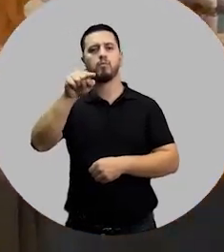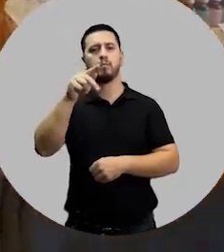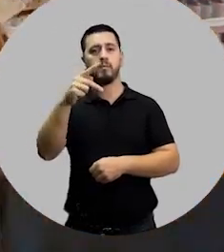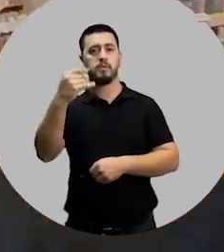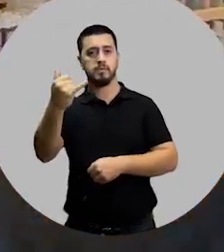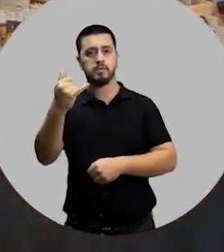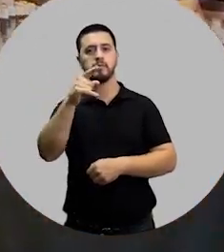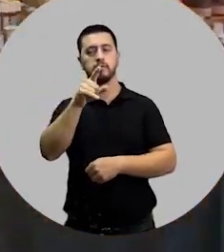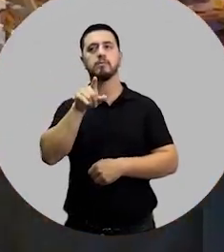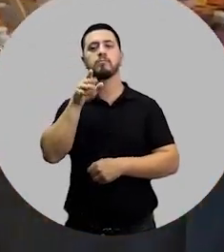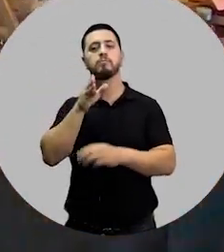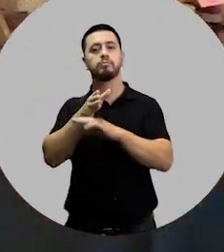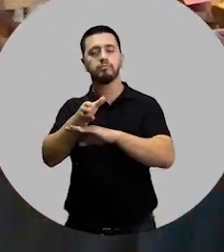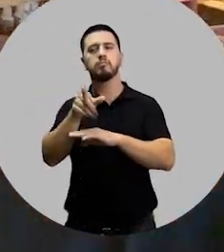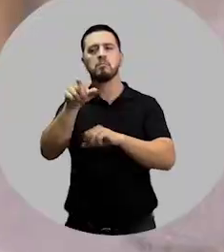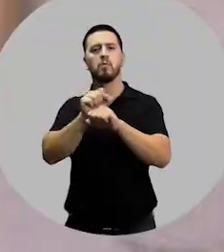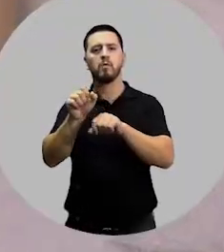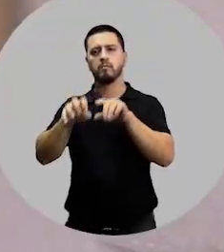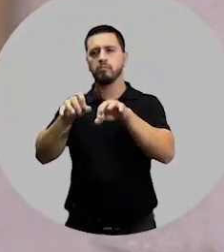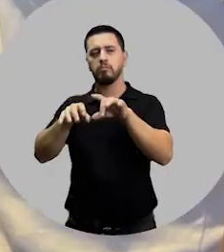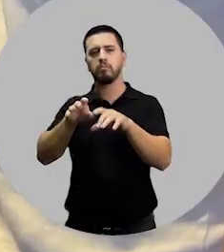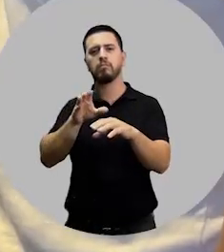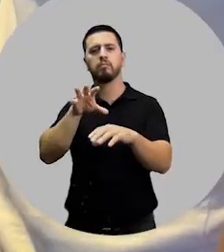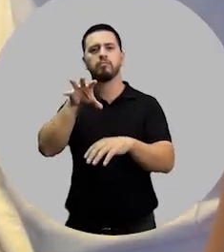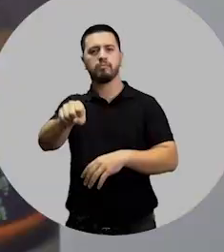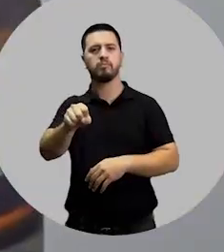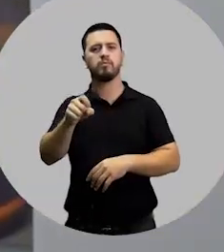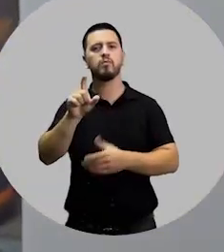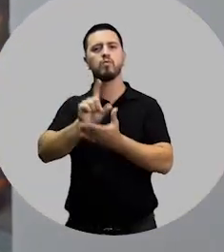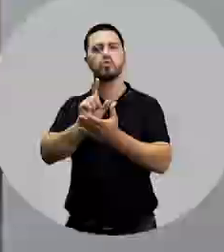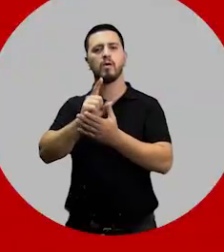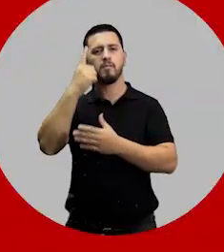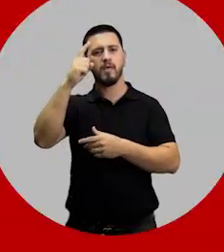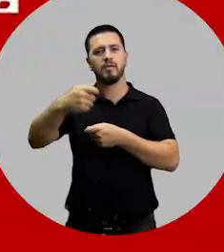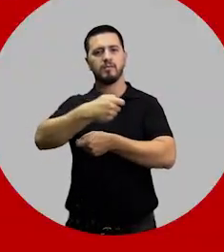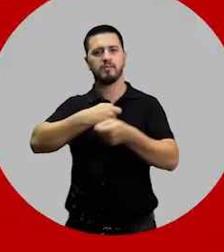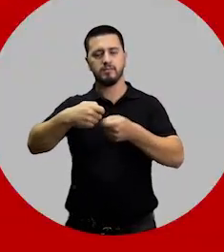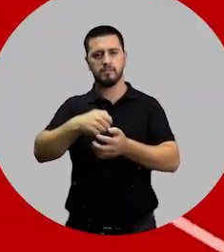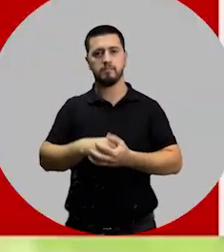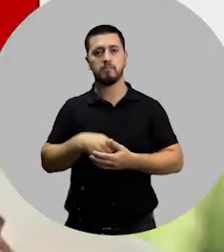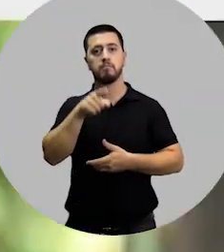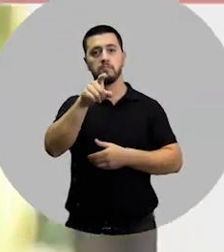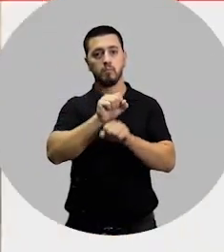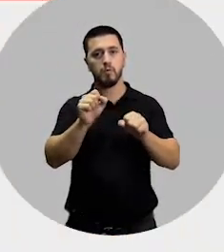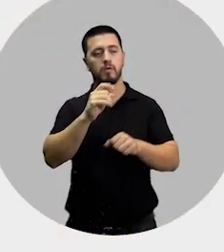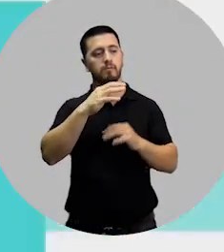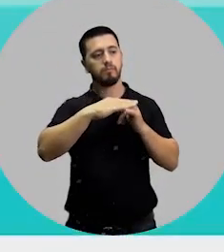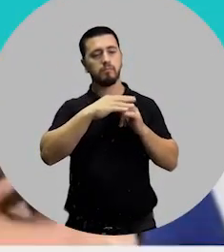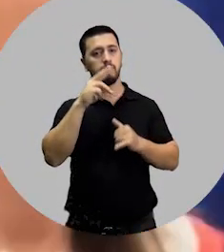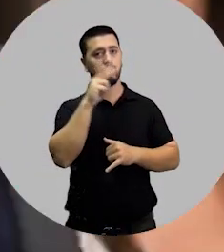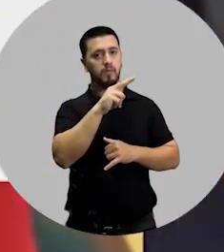www.aicuá.com.py y registrar tus datos en la guía de emprendedores. Suscríbete a